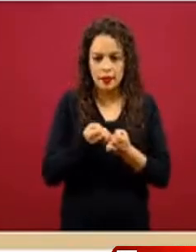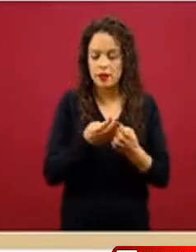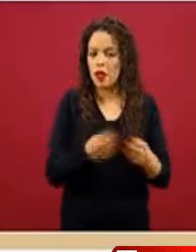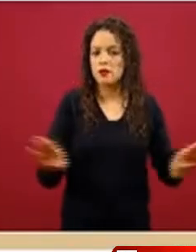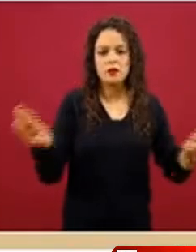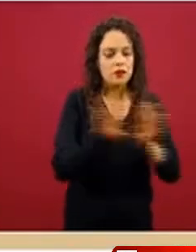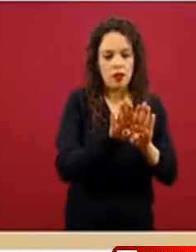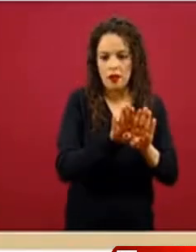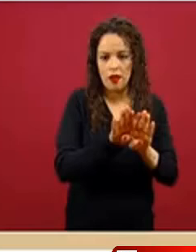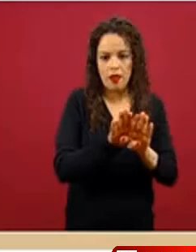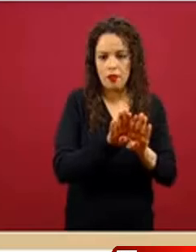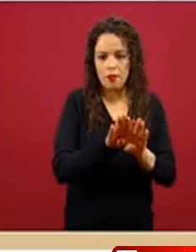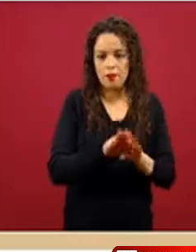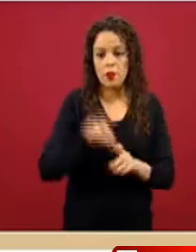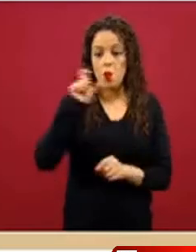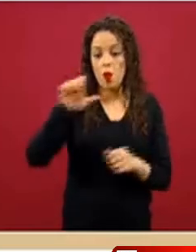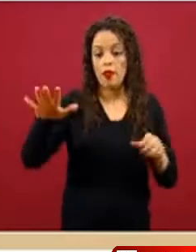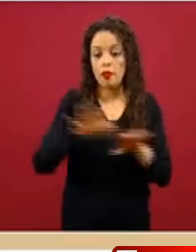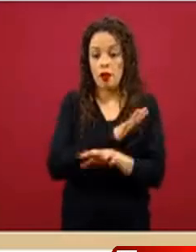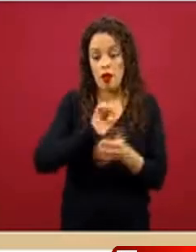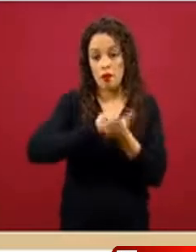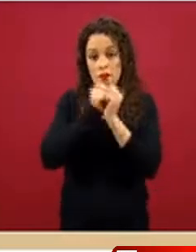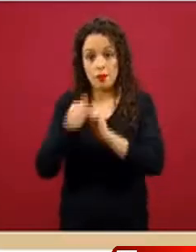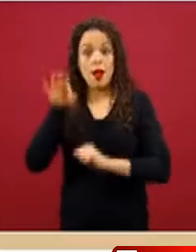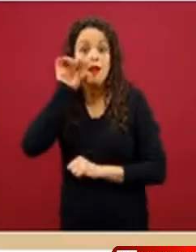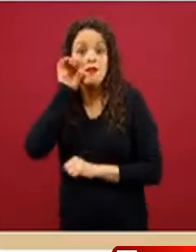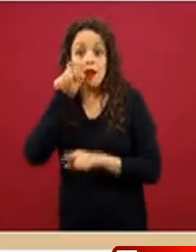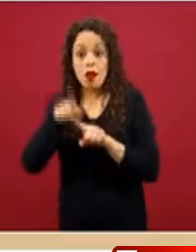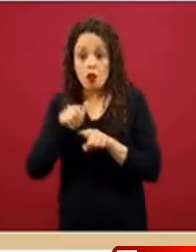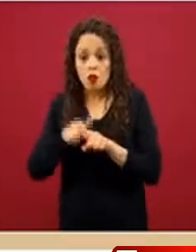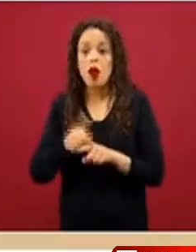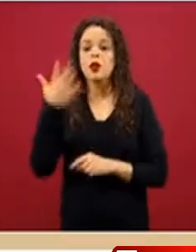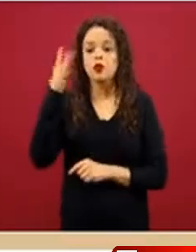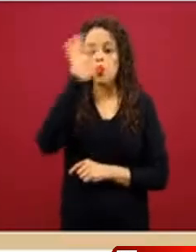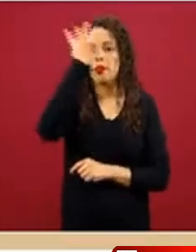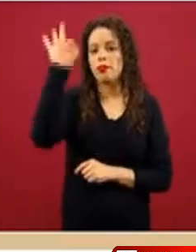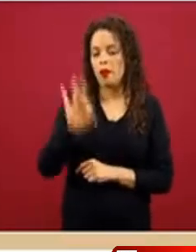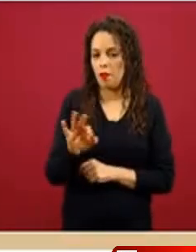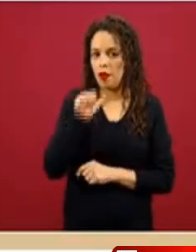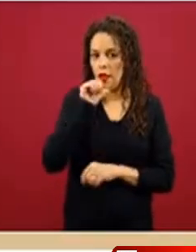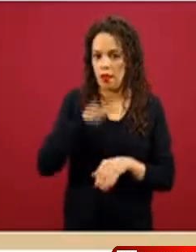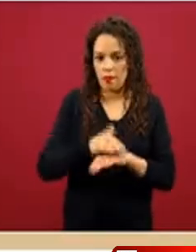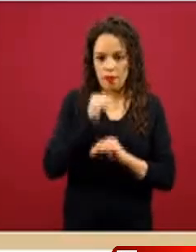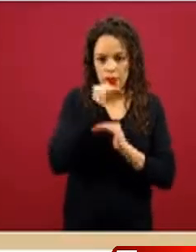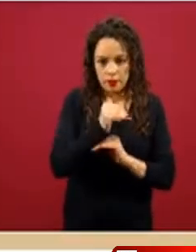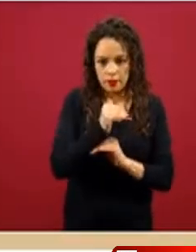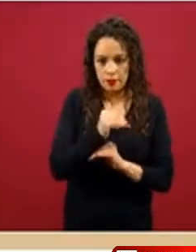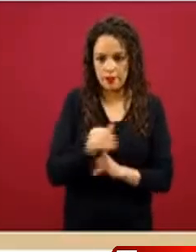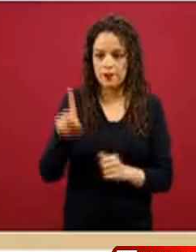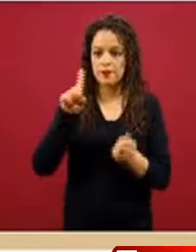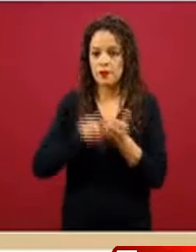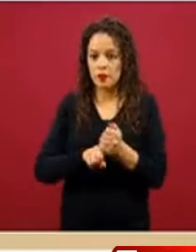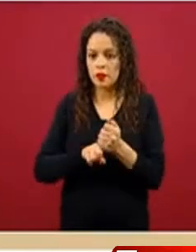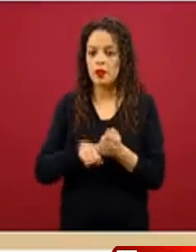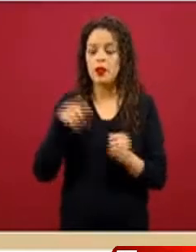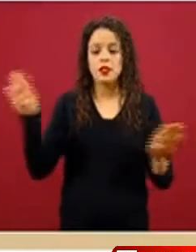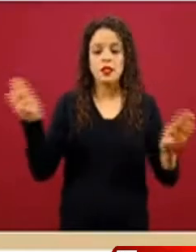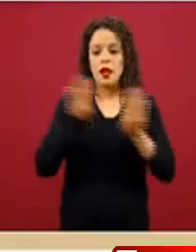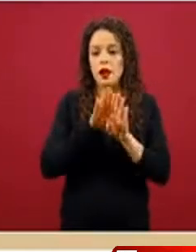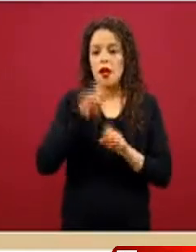50% de aforo en nivel naranja. Cines, teatros y eventos culturales de menos de 500 localidades cerrados en